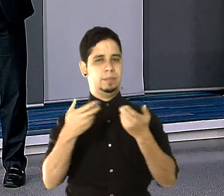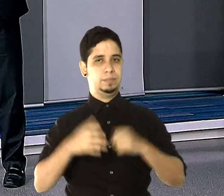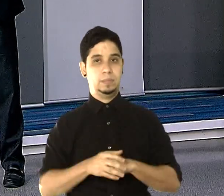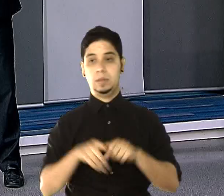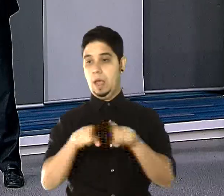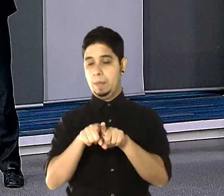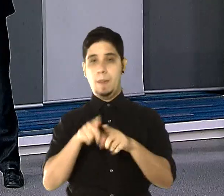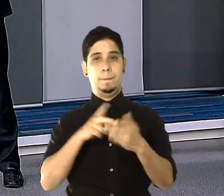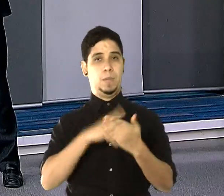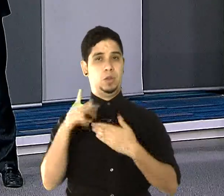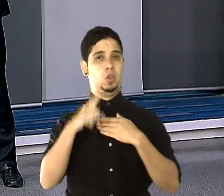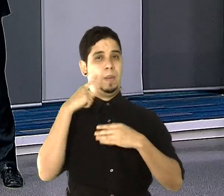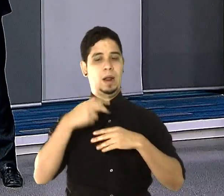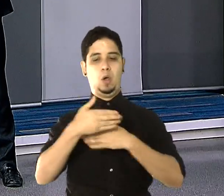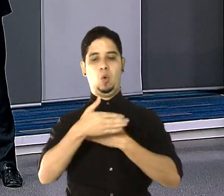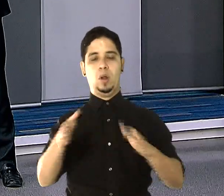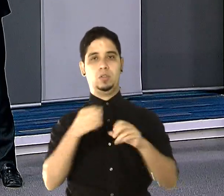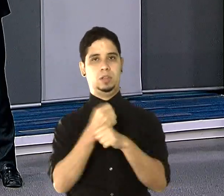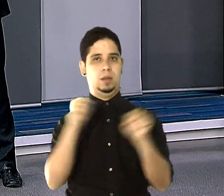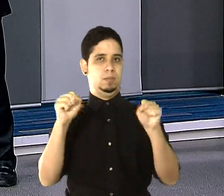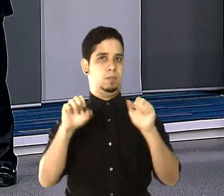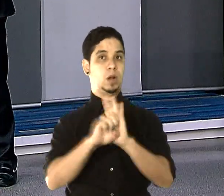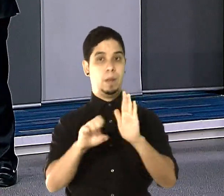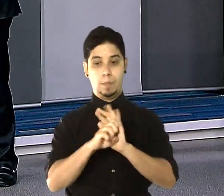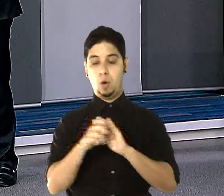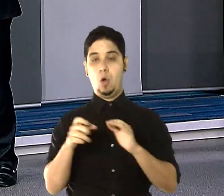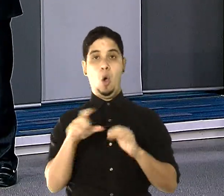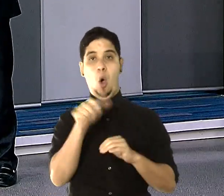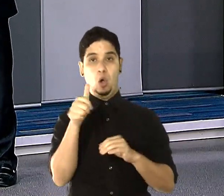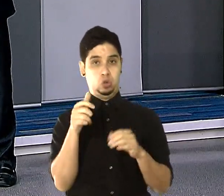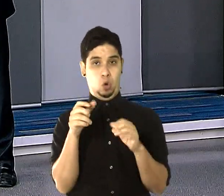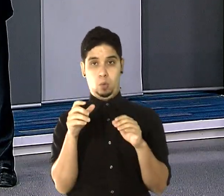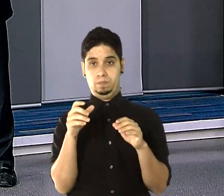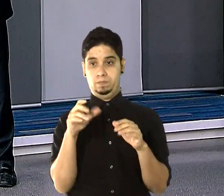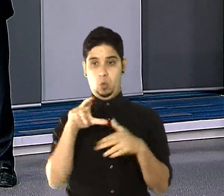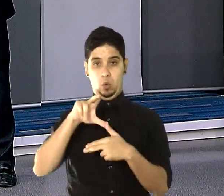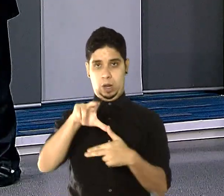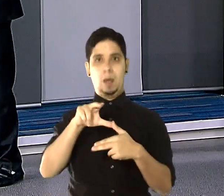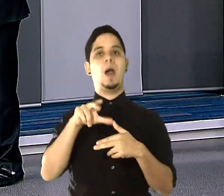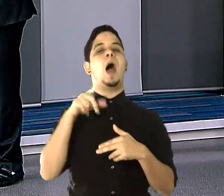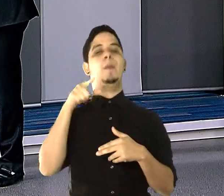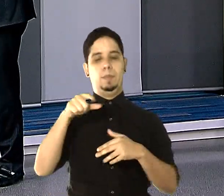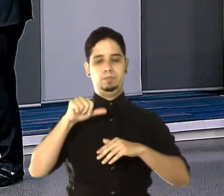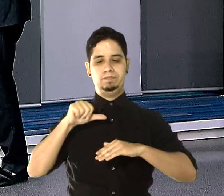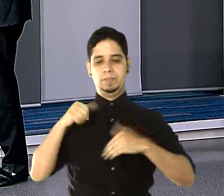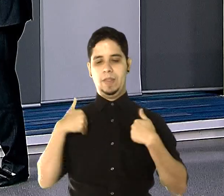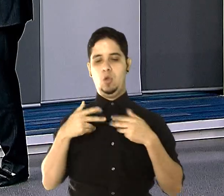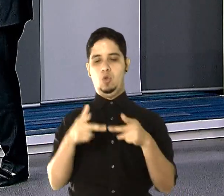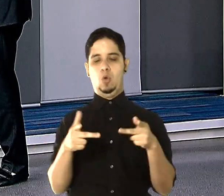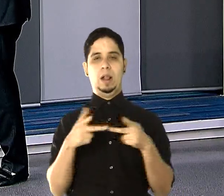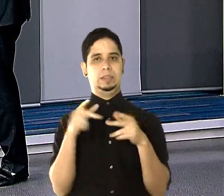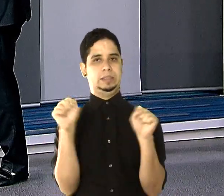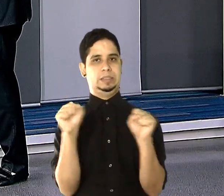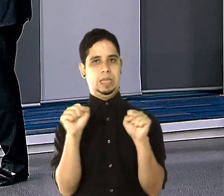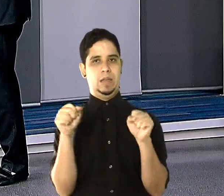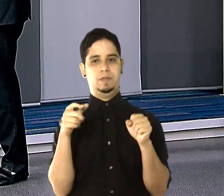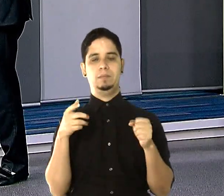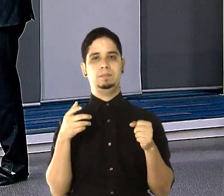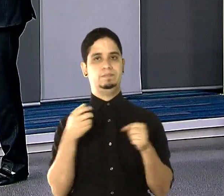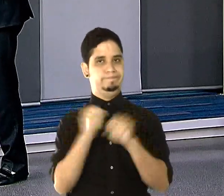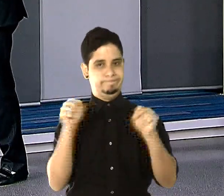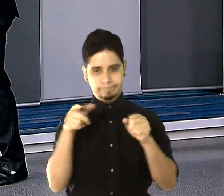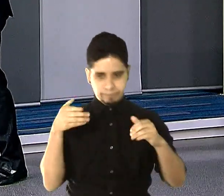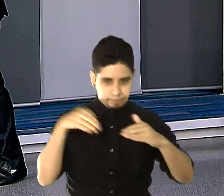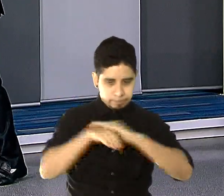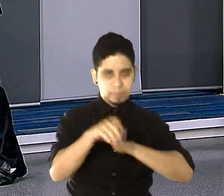seguros comunitarios en caso de que venga otro huracán, que la comunidad tenga un lugar seguro para poder estar en caso de esa situación.